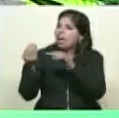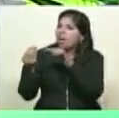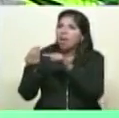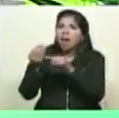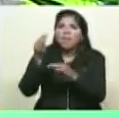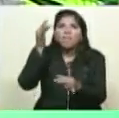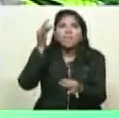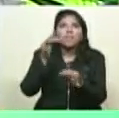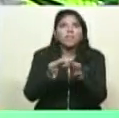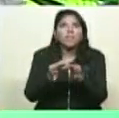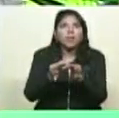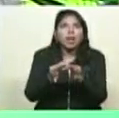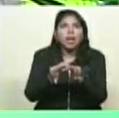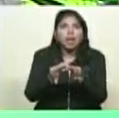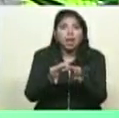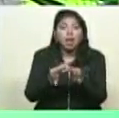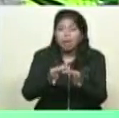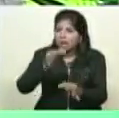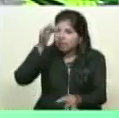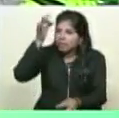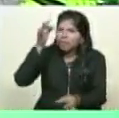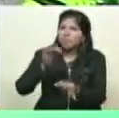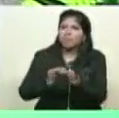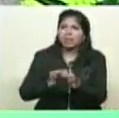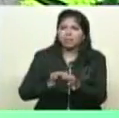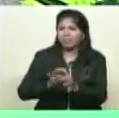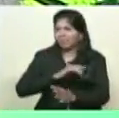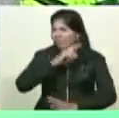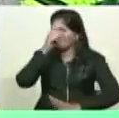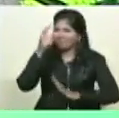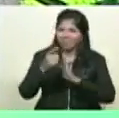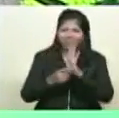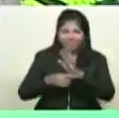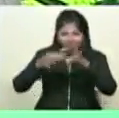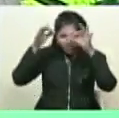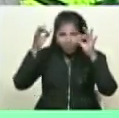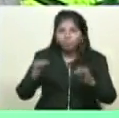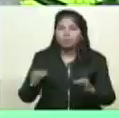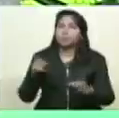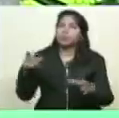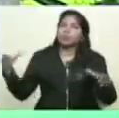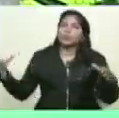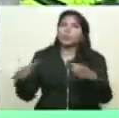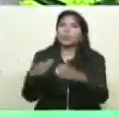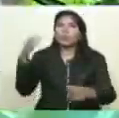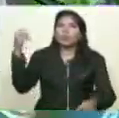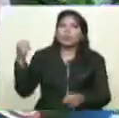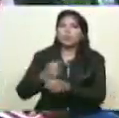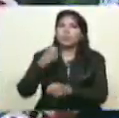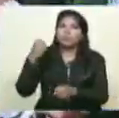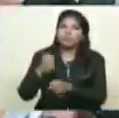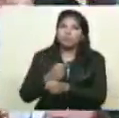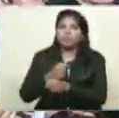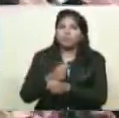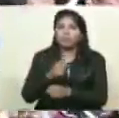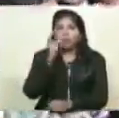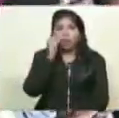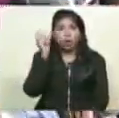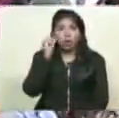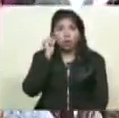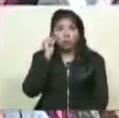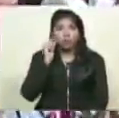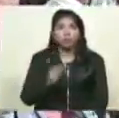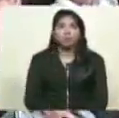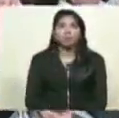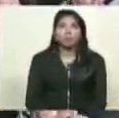Fe absoluta en la clase obrera venezolana y tengo fe en ustedes, trabajadores y trabajadoras de la